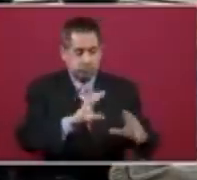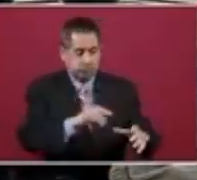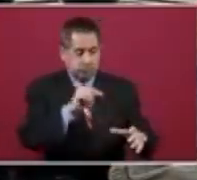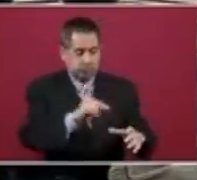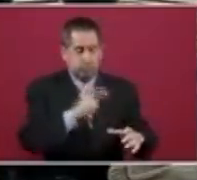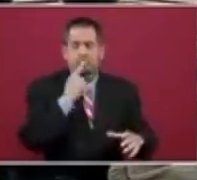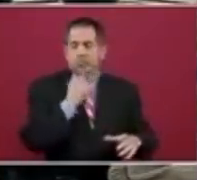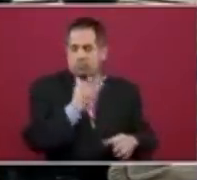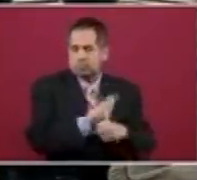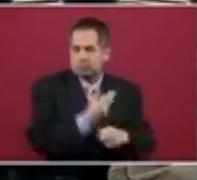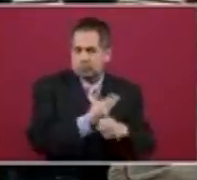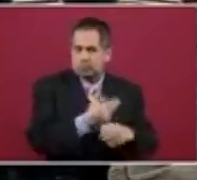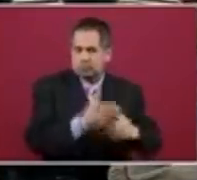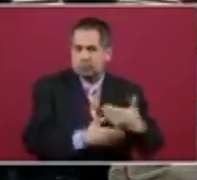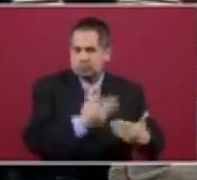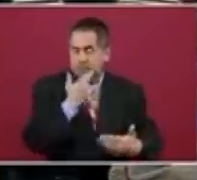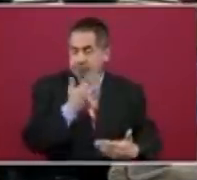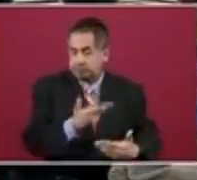Se